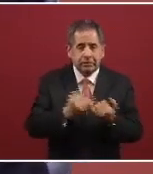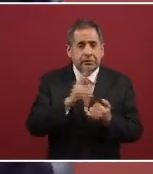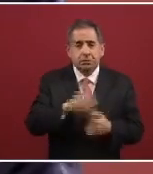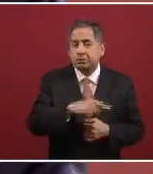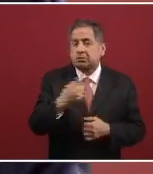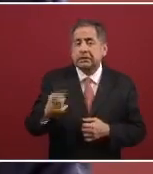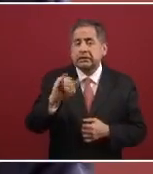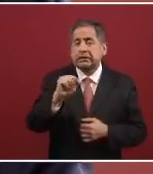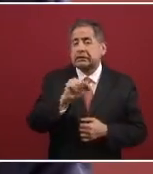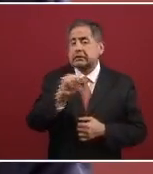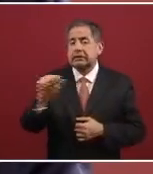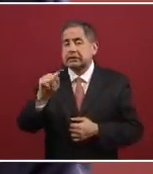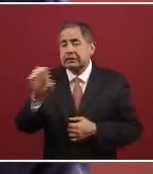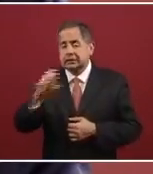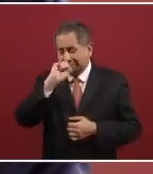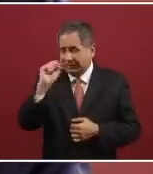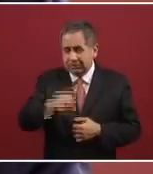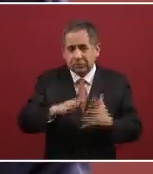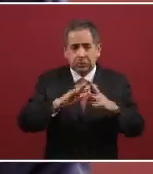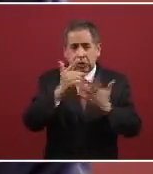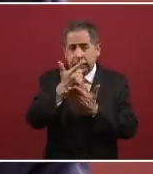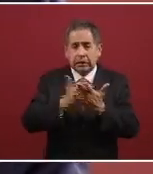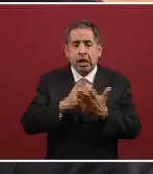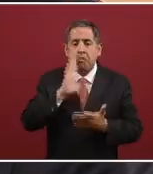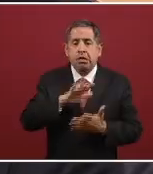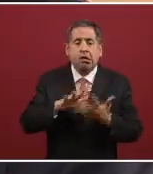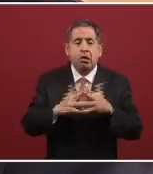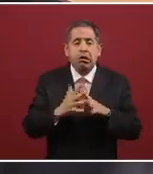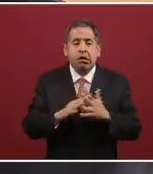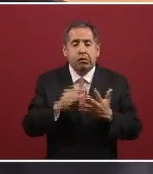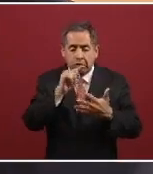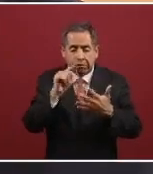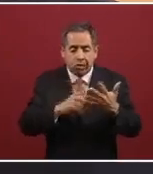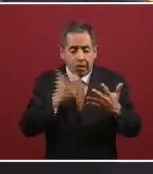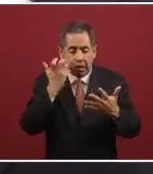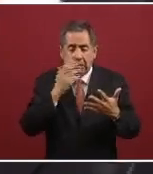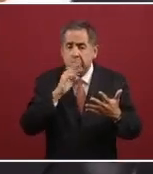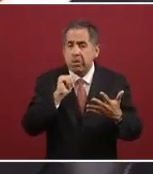del ISSSTE, ¿sí?